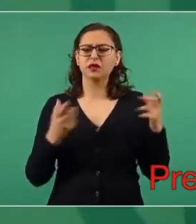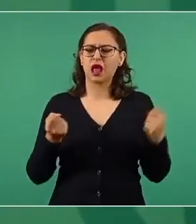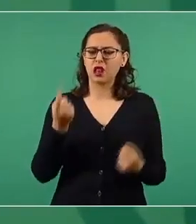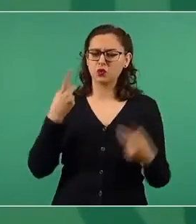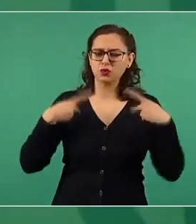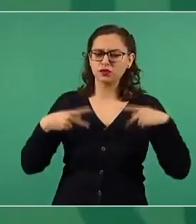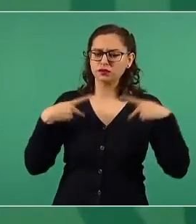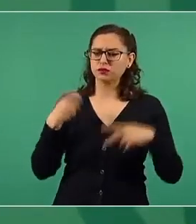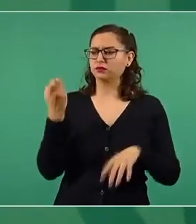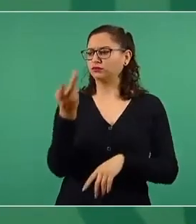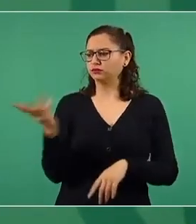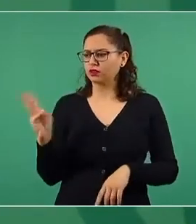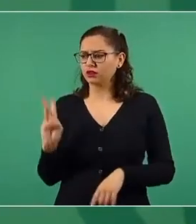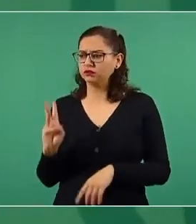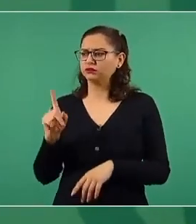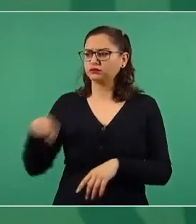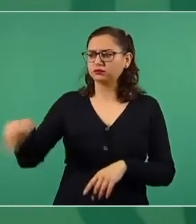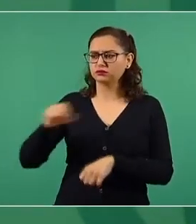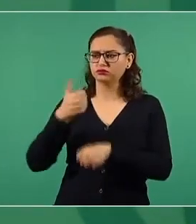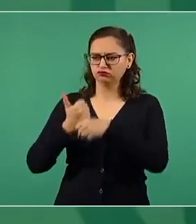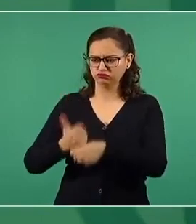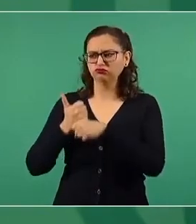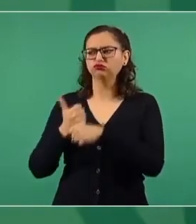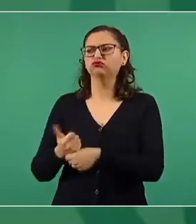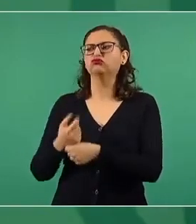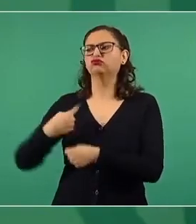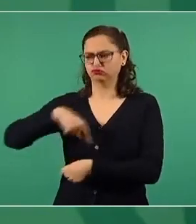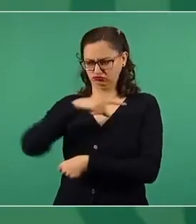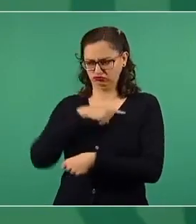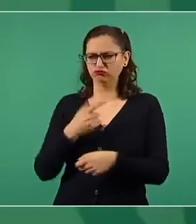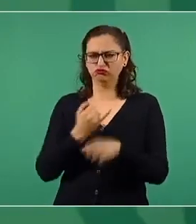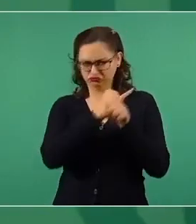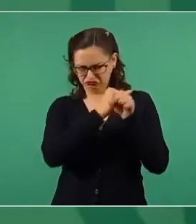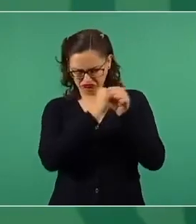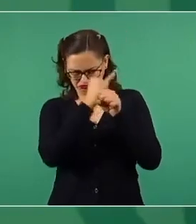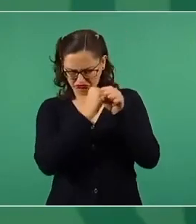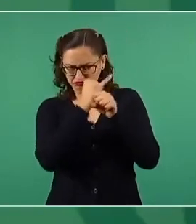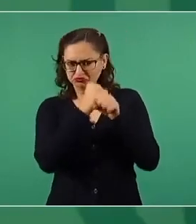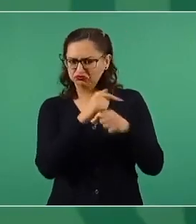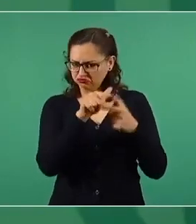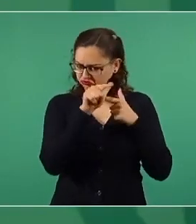víctimas con ese propósito, no solo